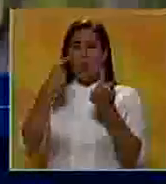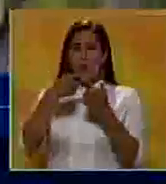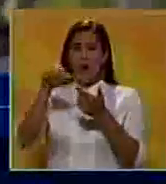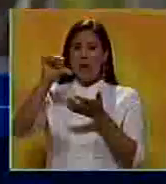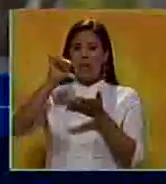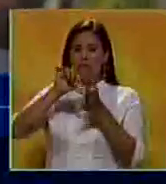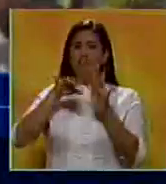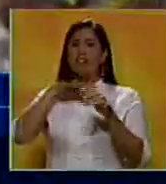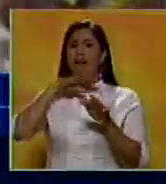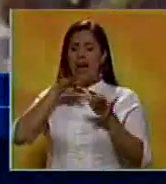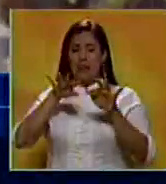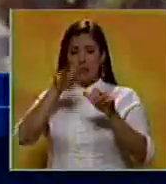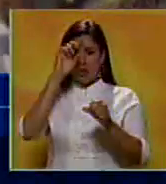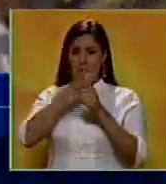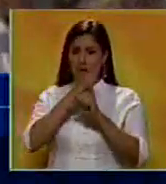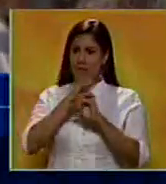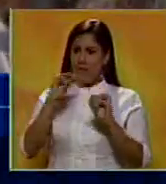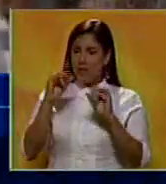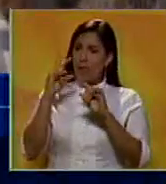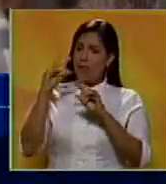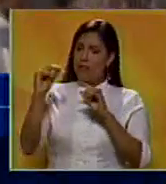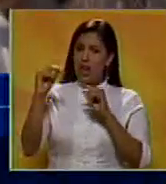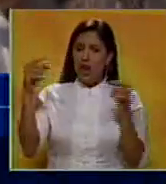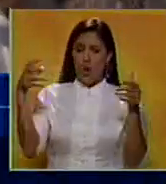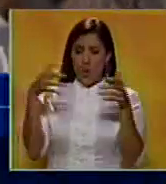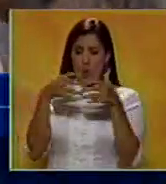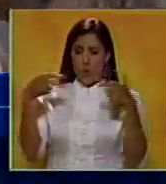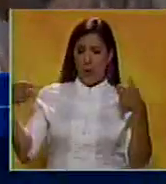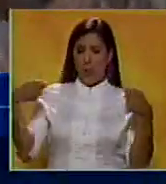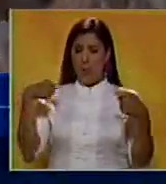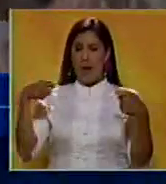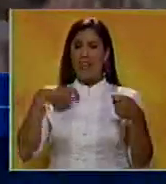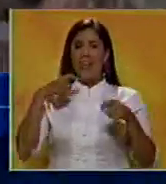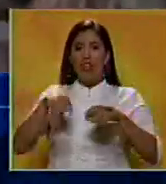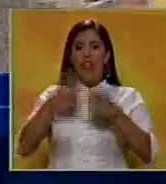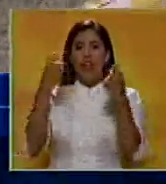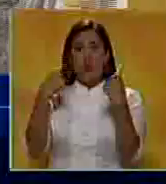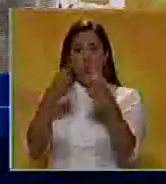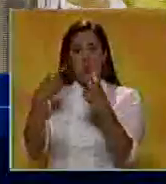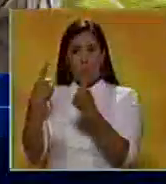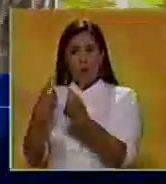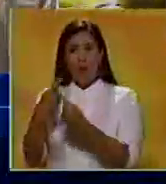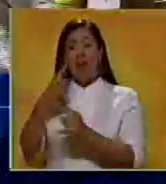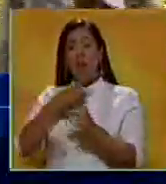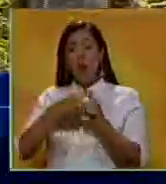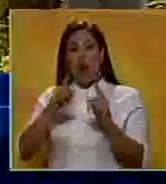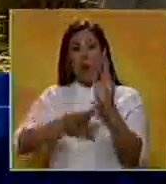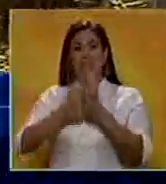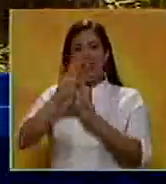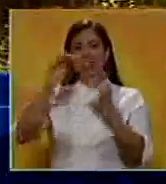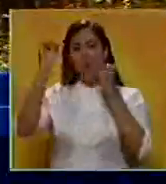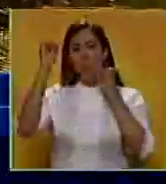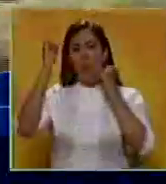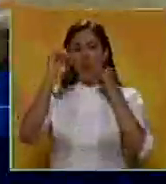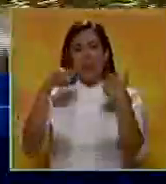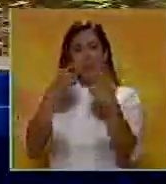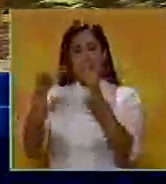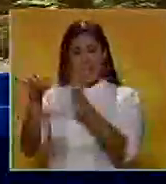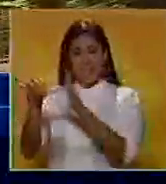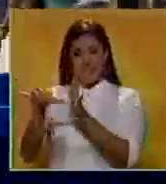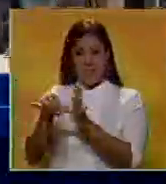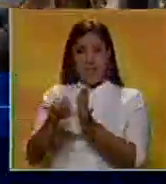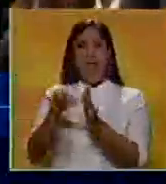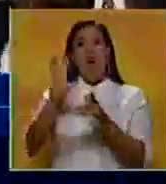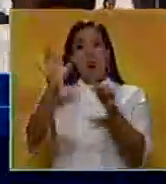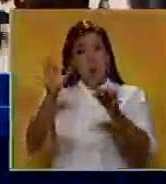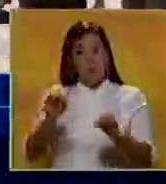en Sabana Grande donde laboraba cuando quedó en medio de un grupo que intentaba provocar daños en locales mientras se desarrollaban protestas en zonas aledañas